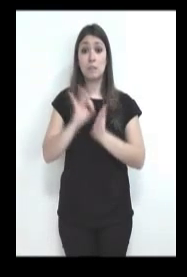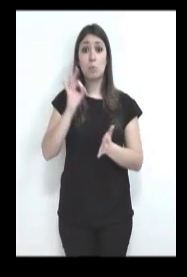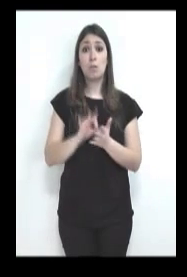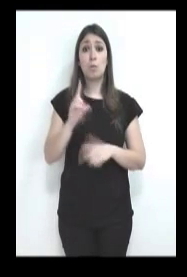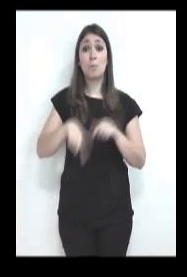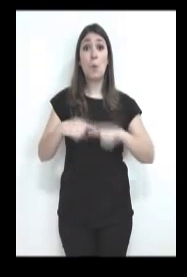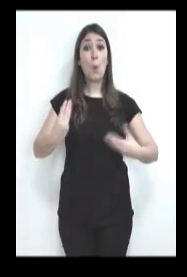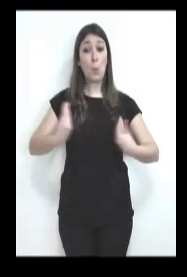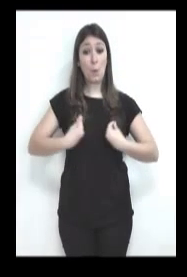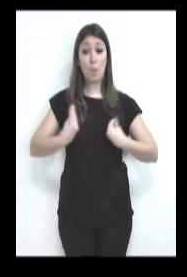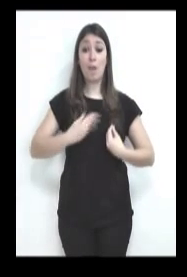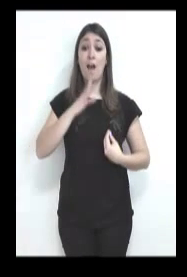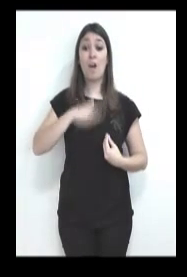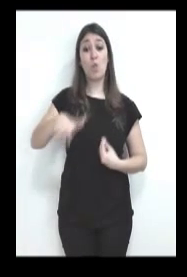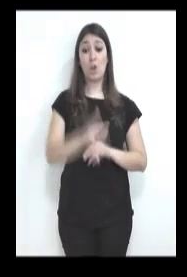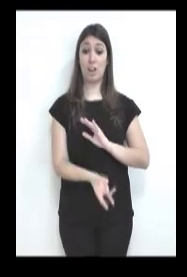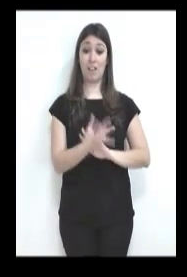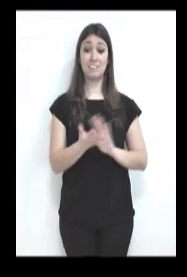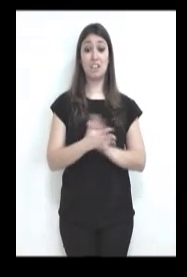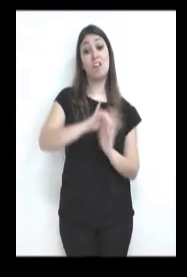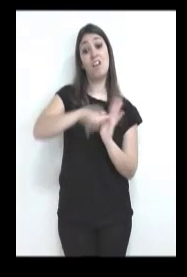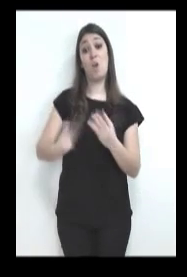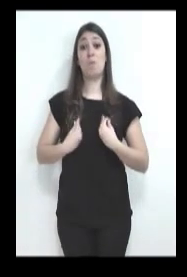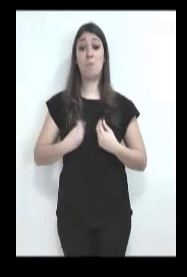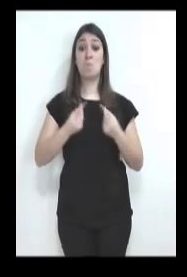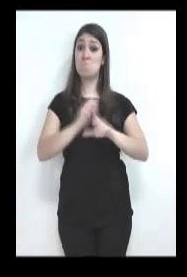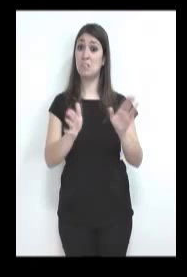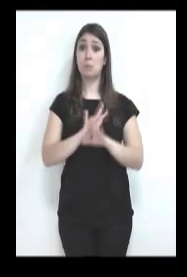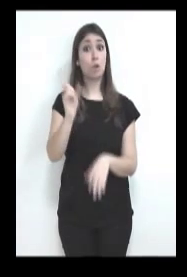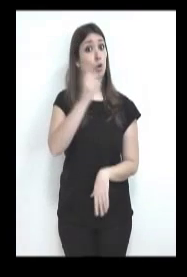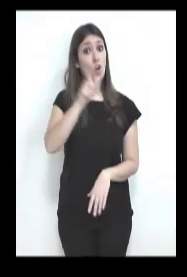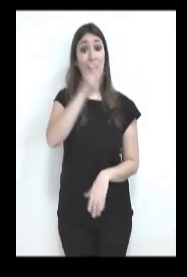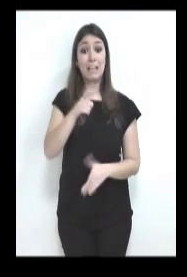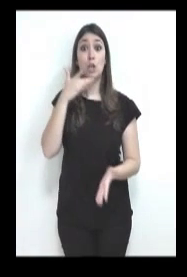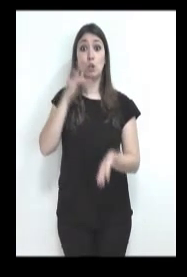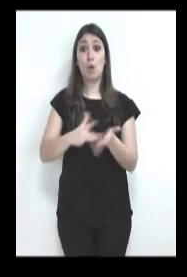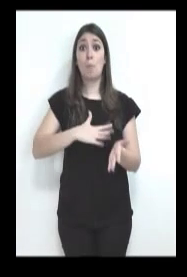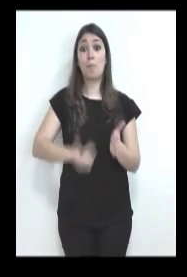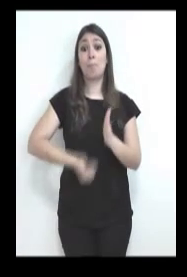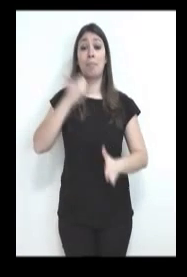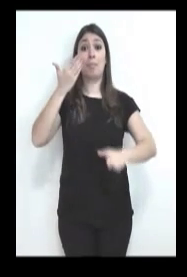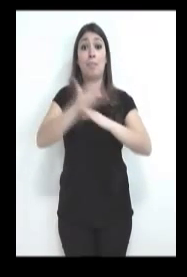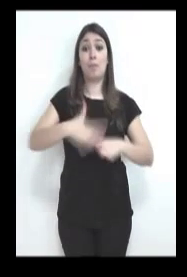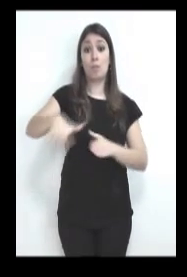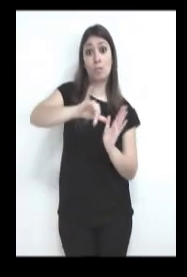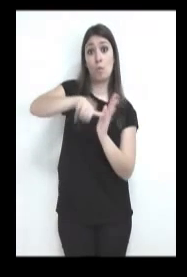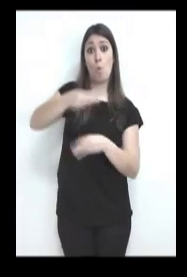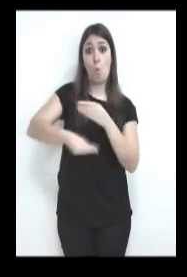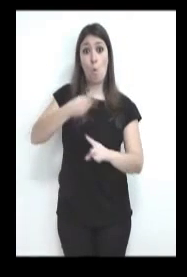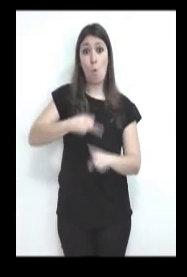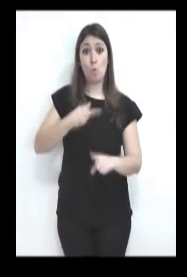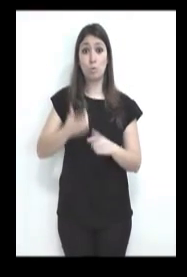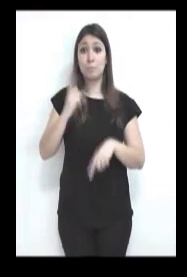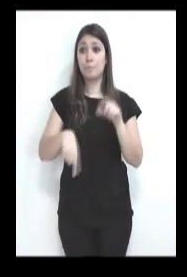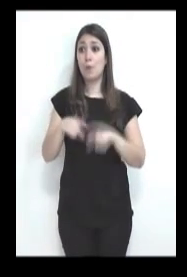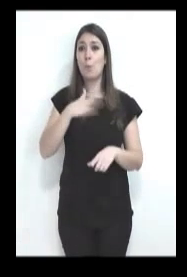que vive en el lugar en el que implementas el servicio, implementas la acción, sino a la gente que pasa por allí. Quizá los maceteros son